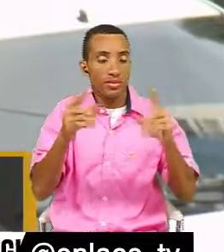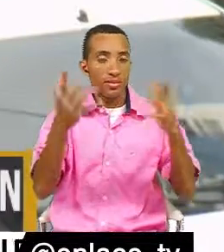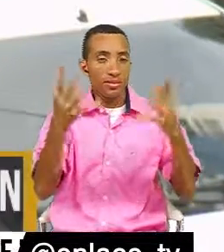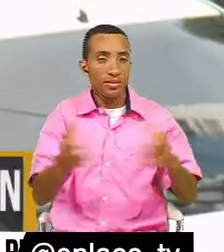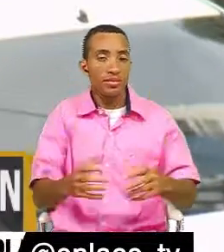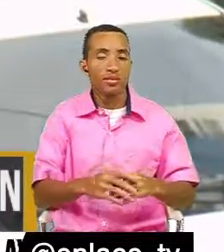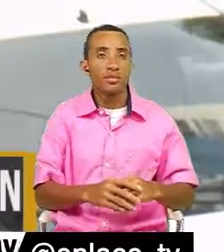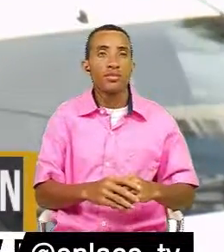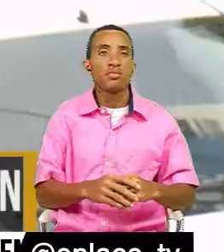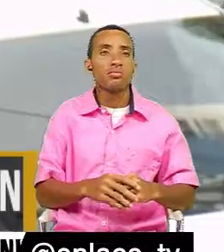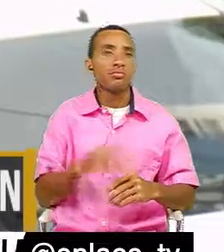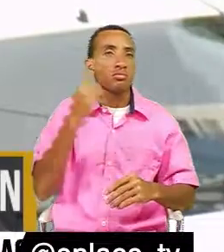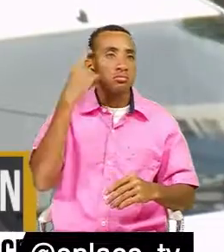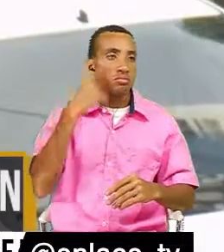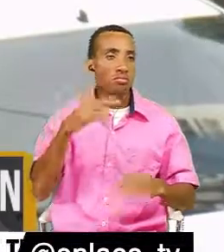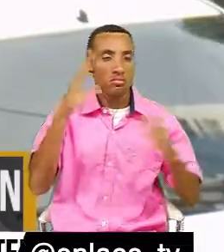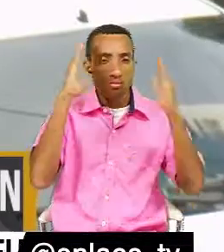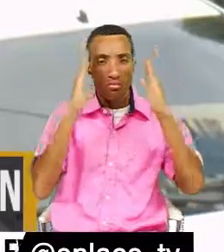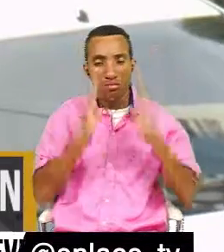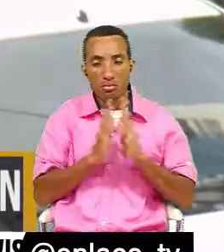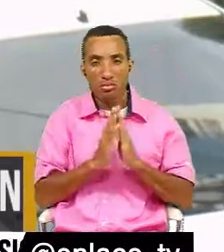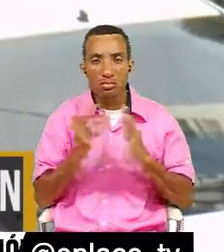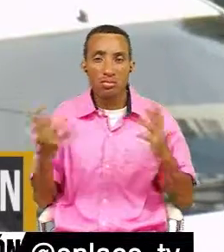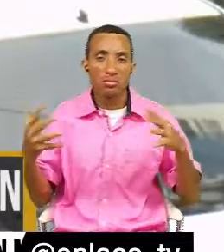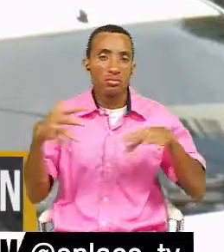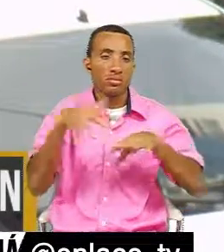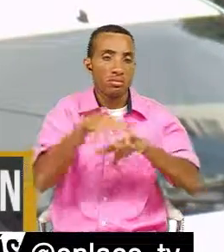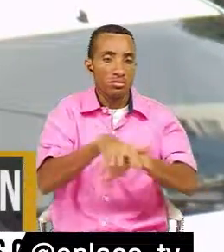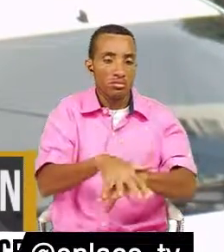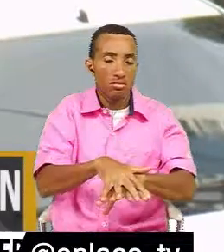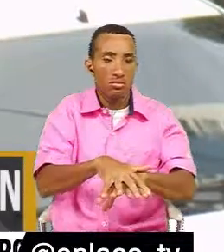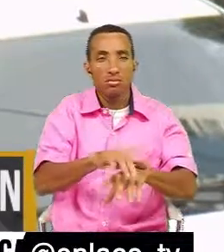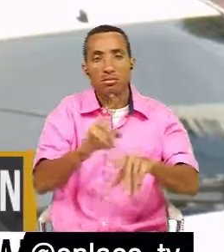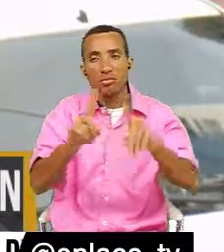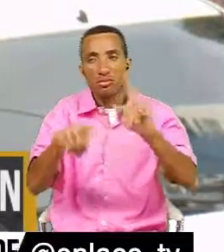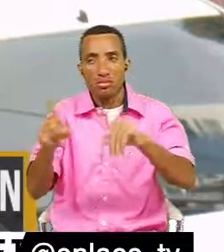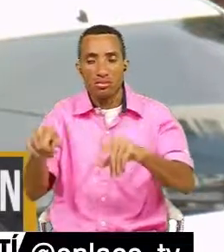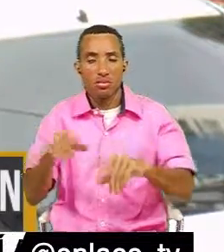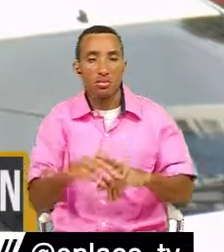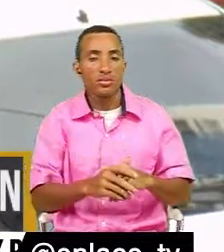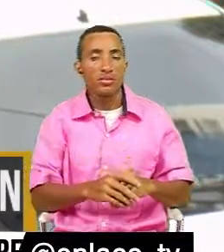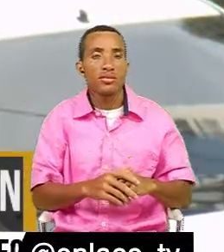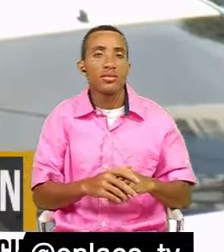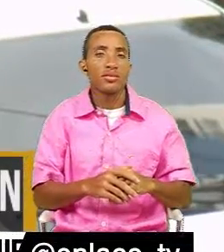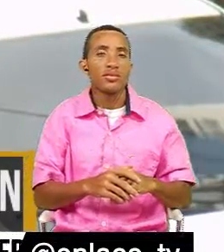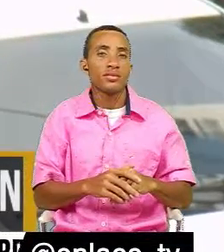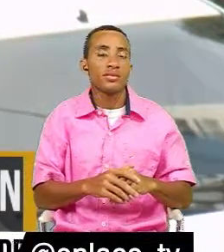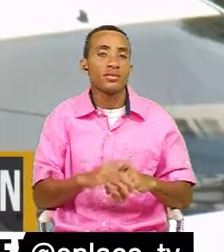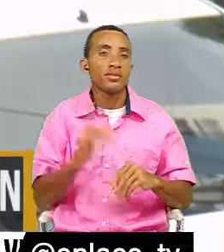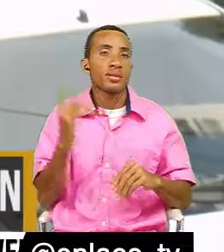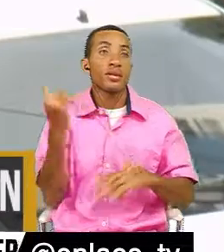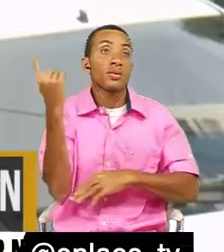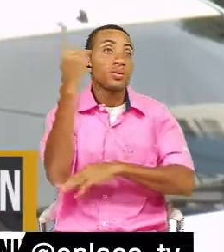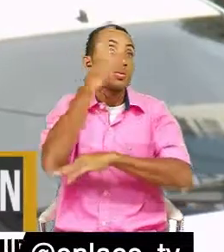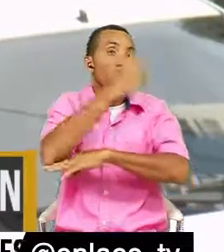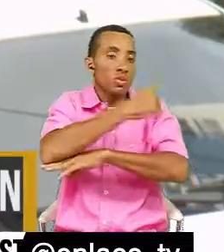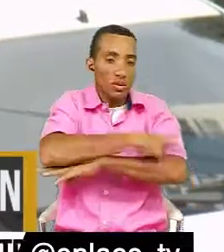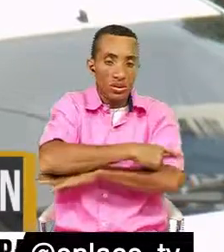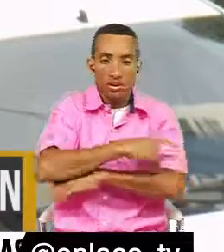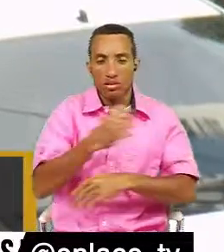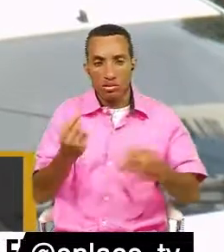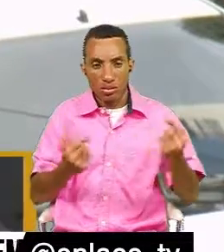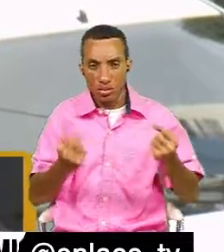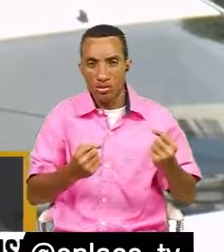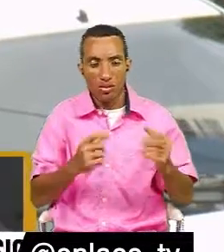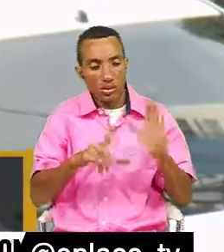de la Virgen, otros le llaman una integración de compañeros del gremio. Como dijimos anteriormente, pues no existe un Día del Conductor. Entonces, en ese